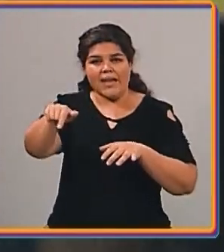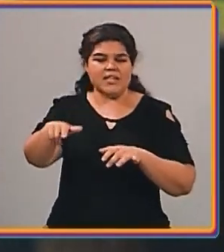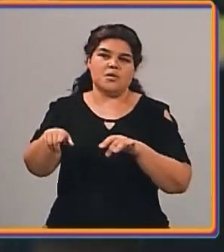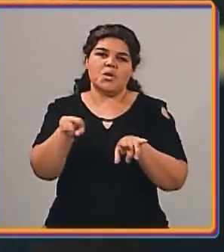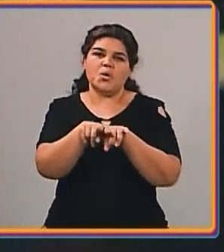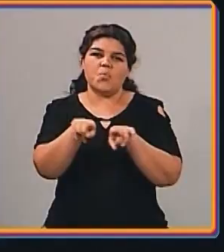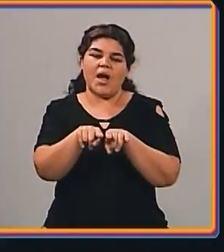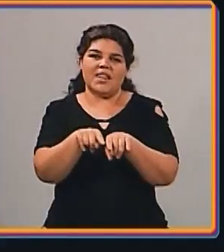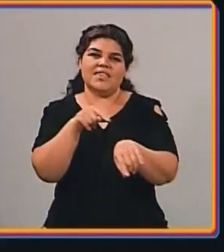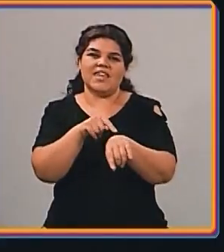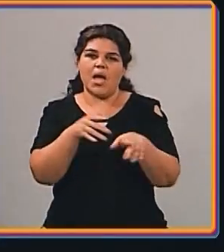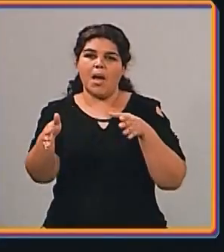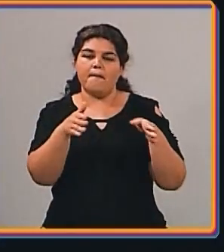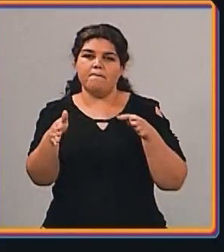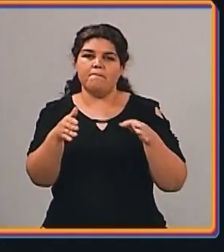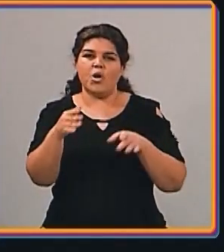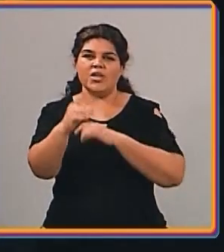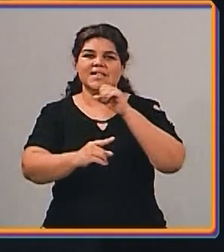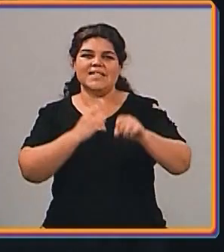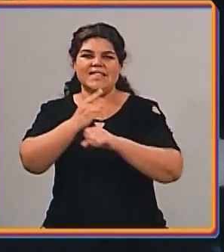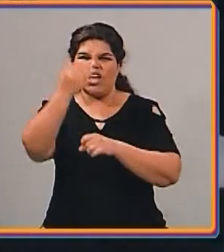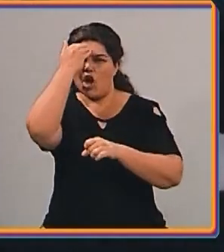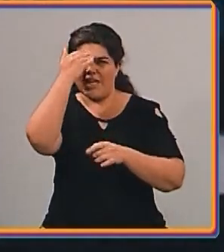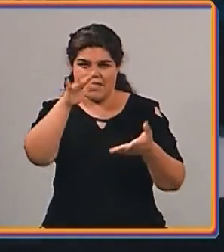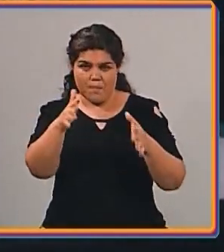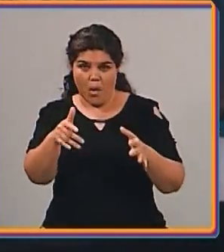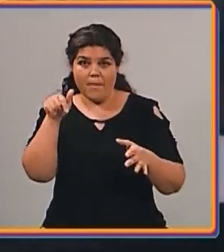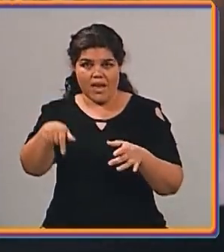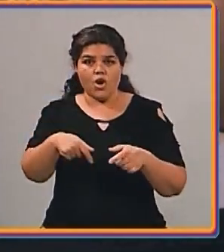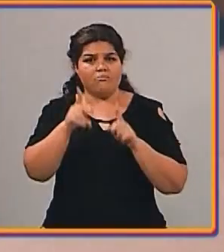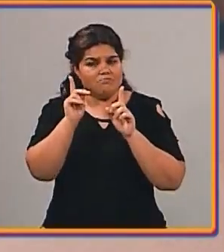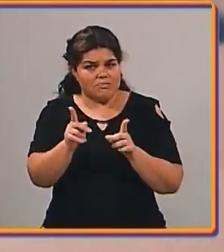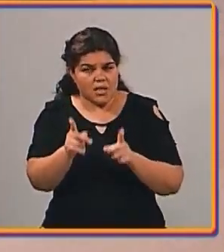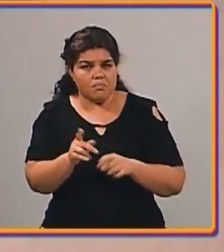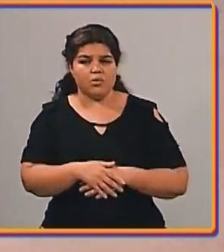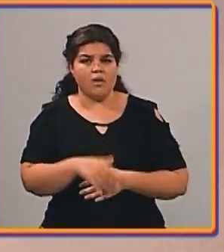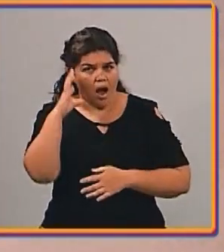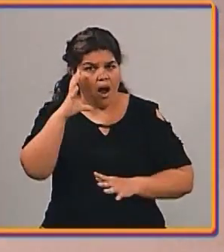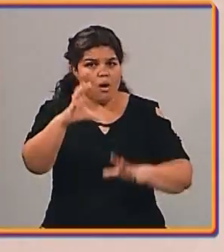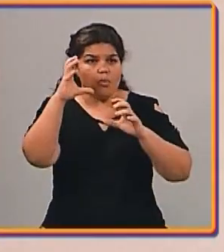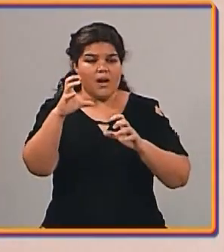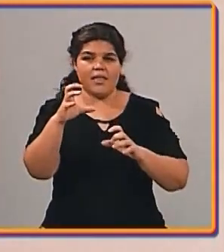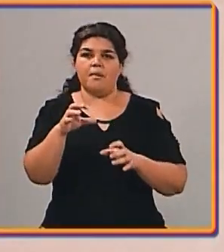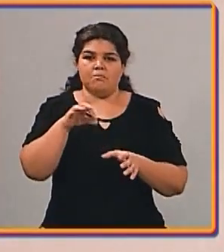medieval. En este juego intentaremos hacer fortuna situando nuestros personajes en los